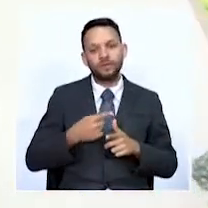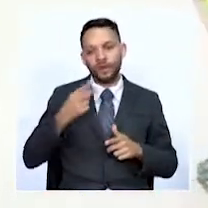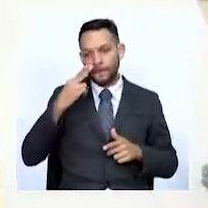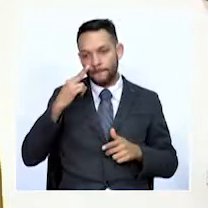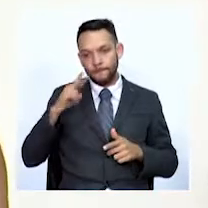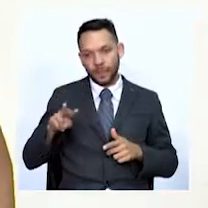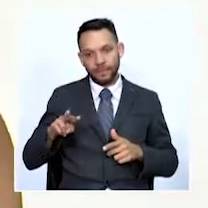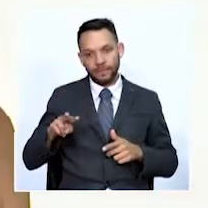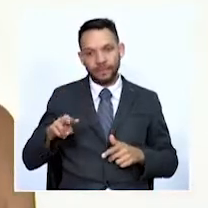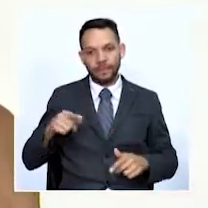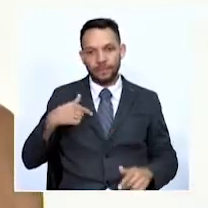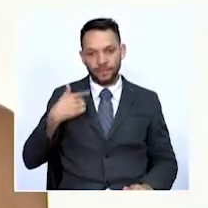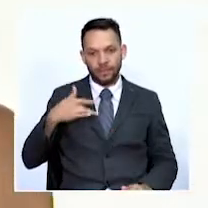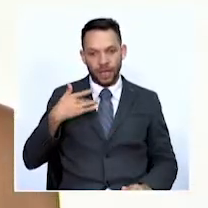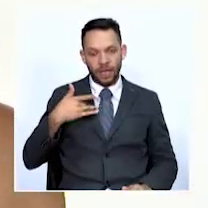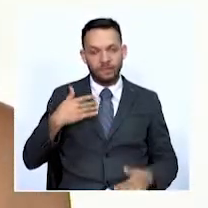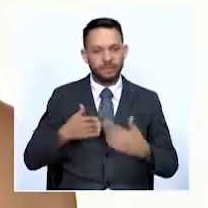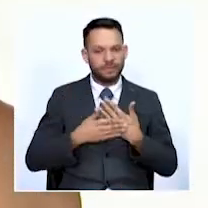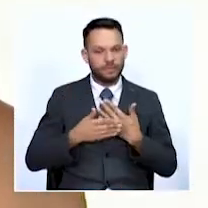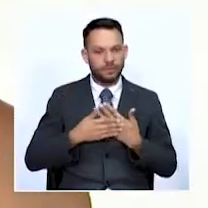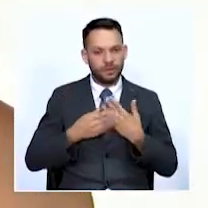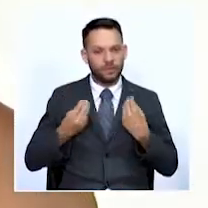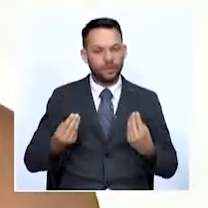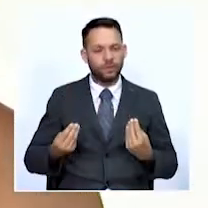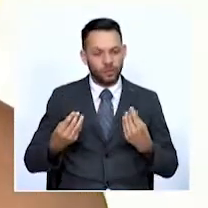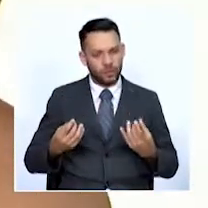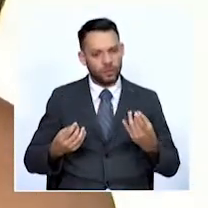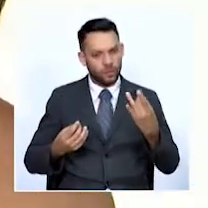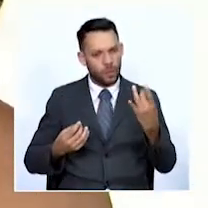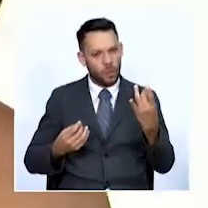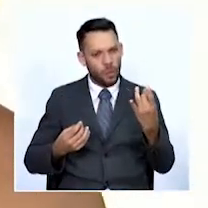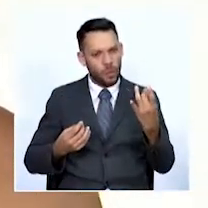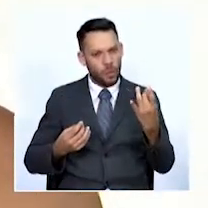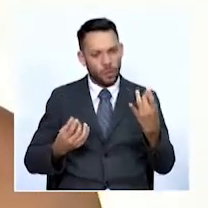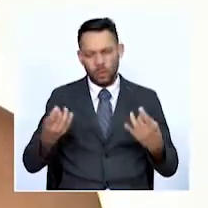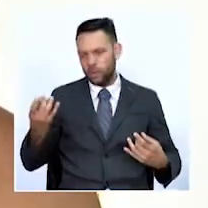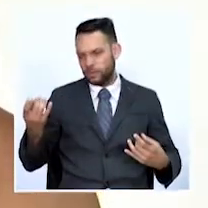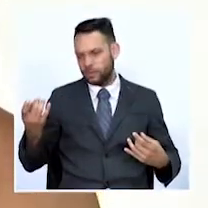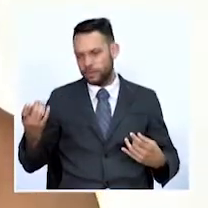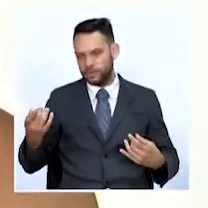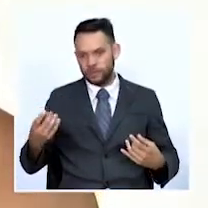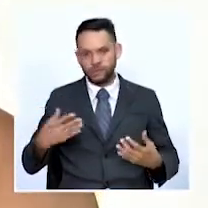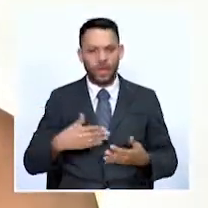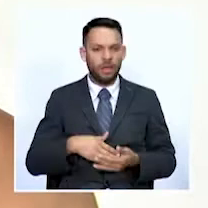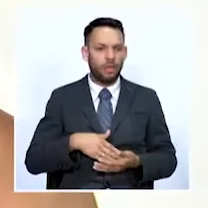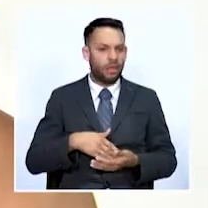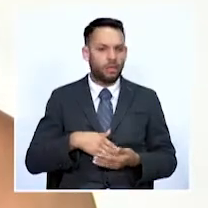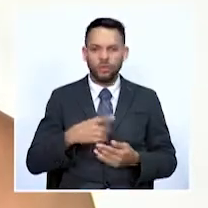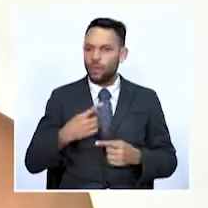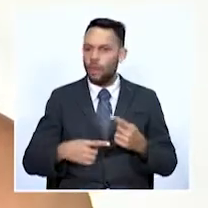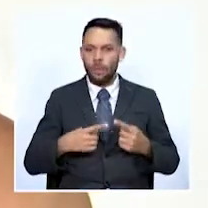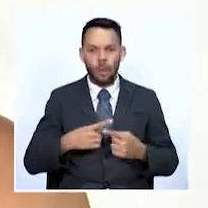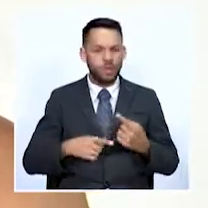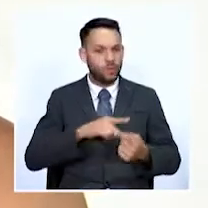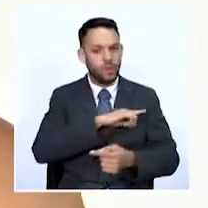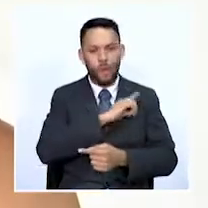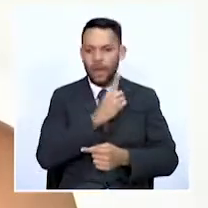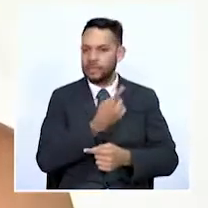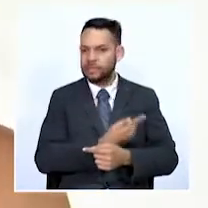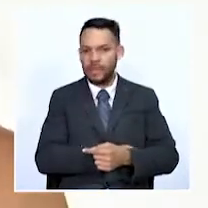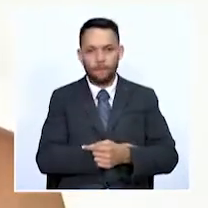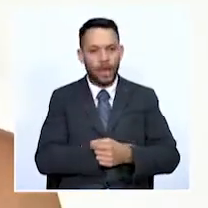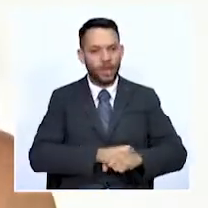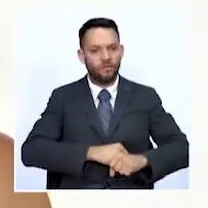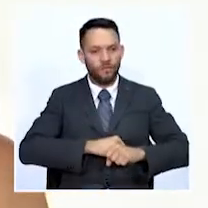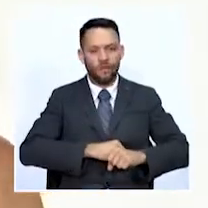comienza a decirnos que tiene ciertos síntomas: dolor, adormecimiento, pérdida de la fuerza de los brazos, de las manos. ¿Y